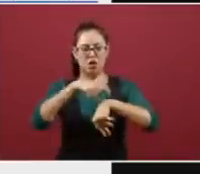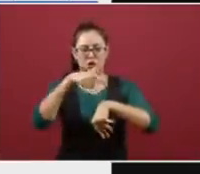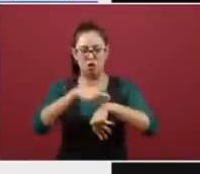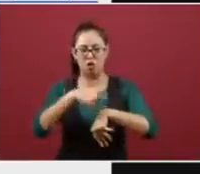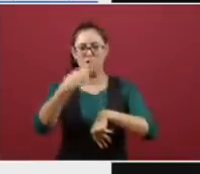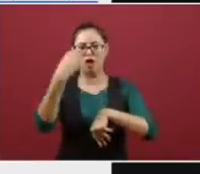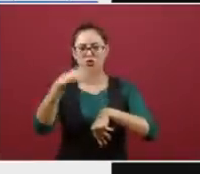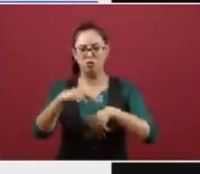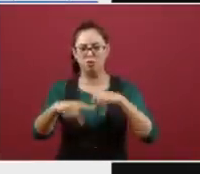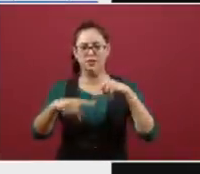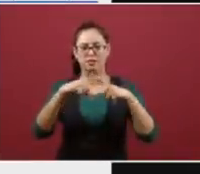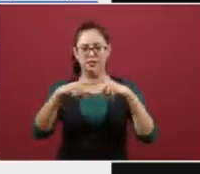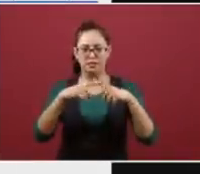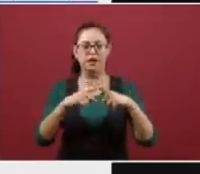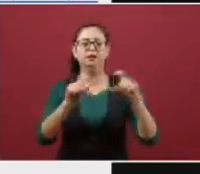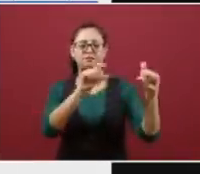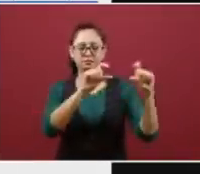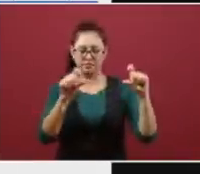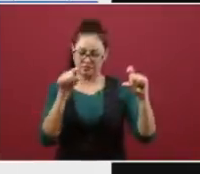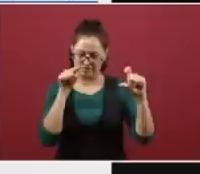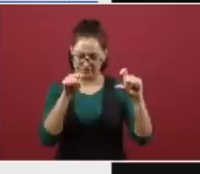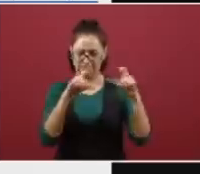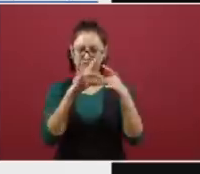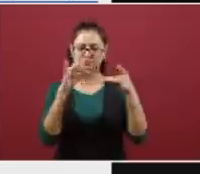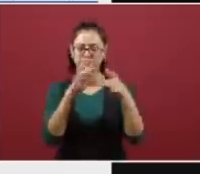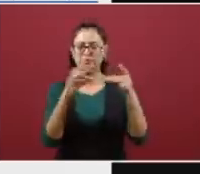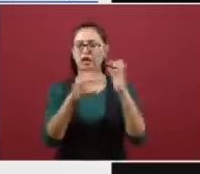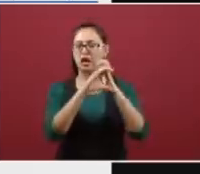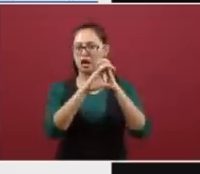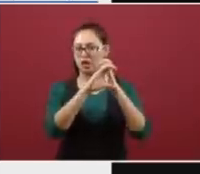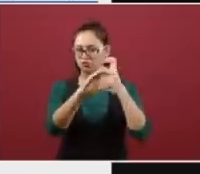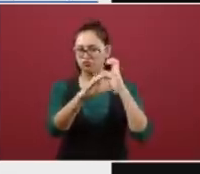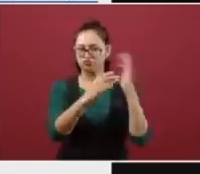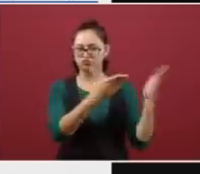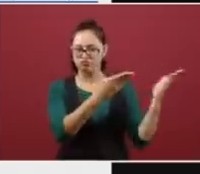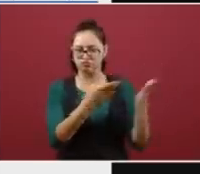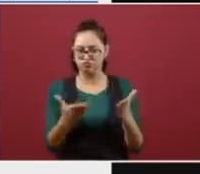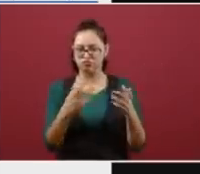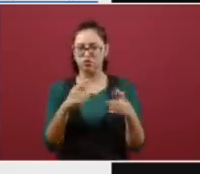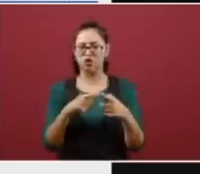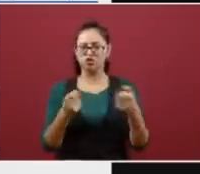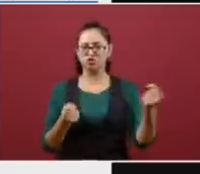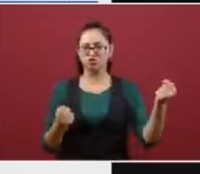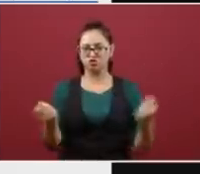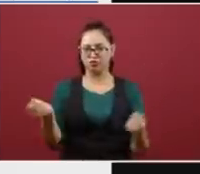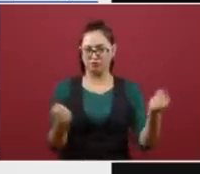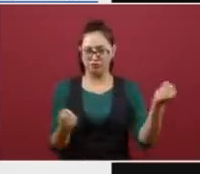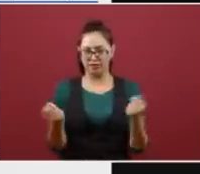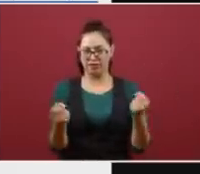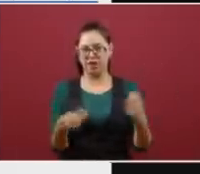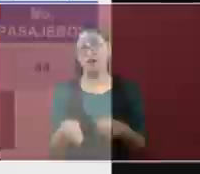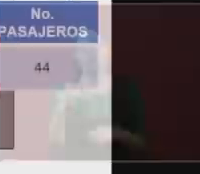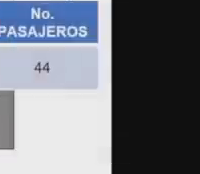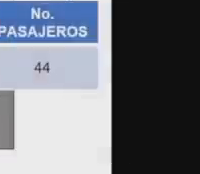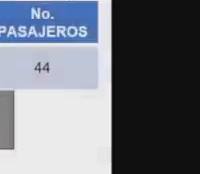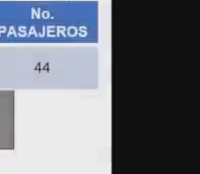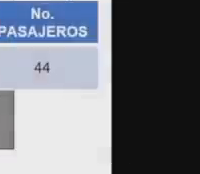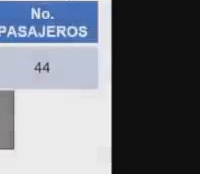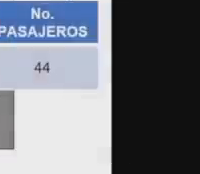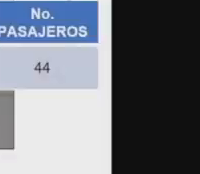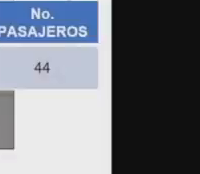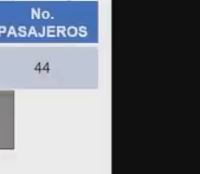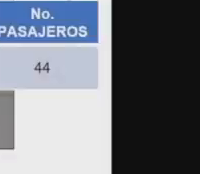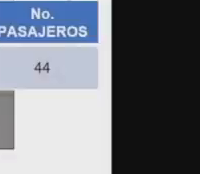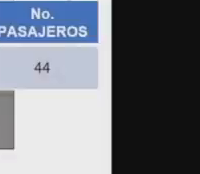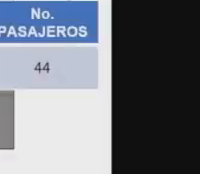ver la hora en que arribó el el autobús el nombre del conductor número económico las placas